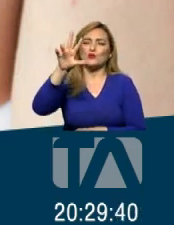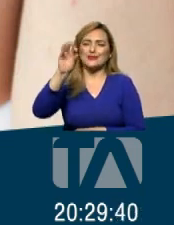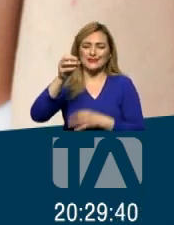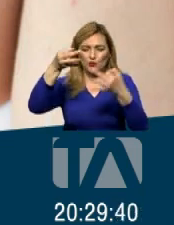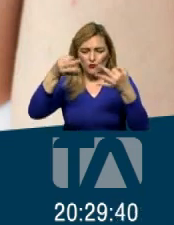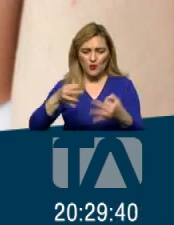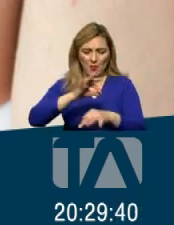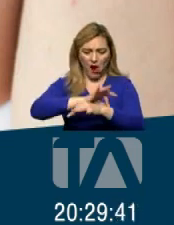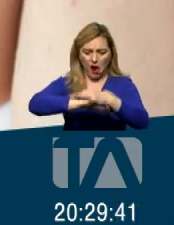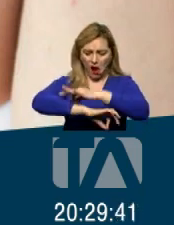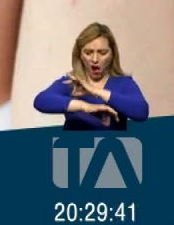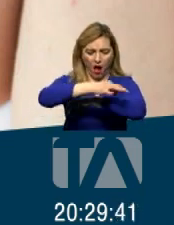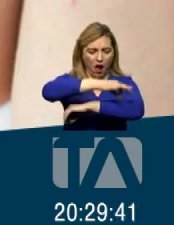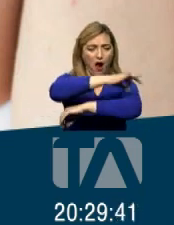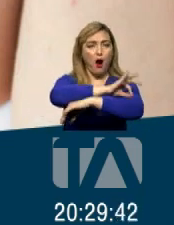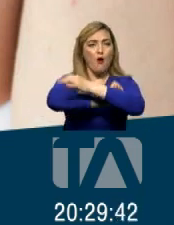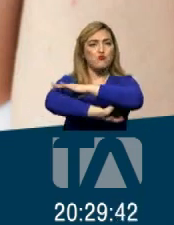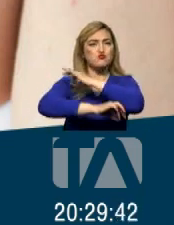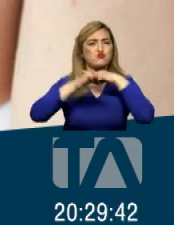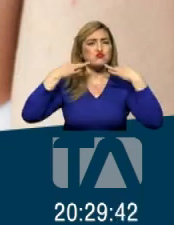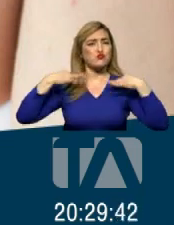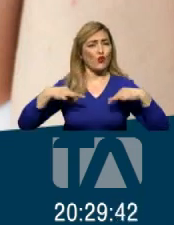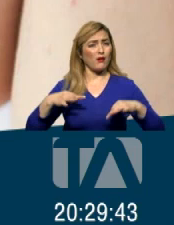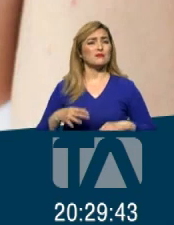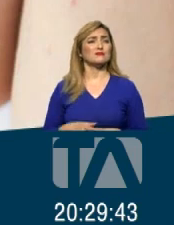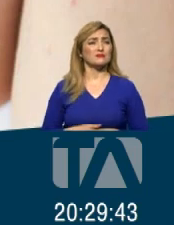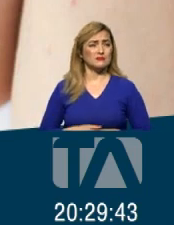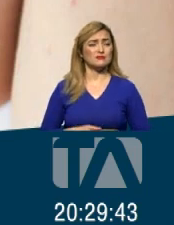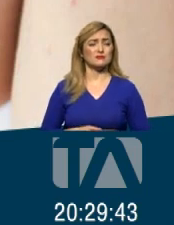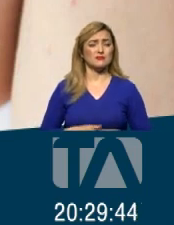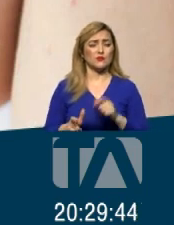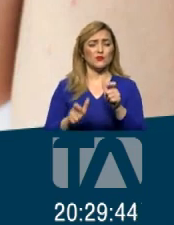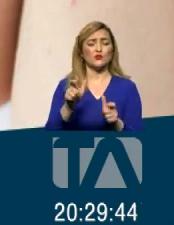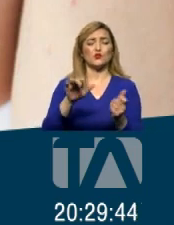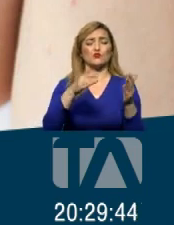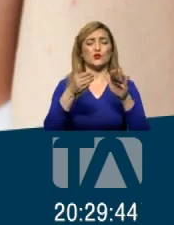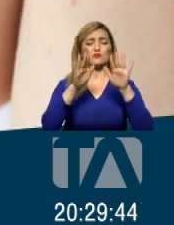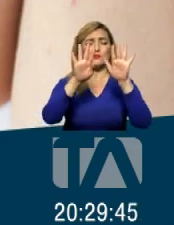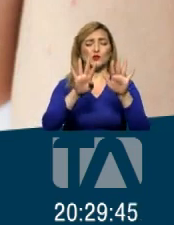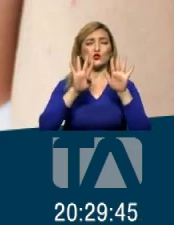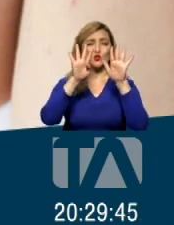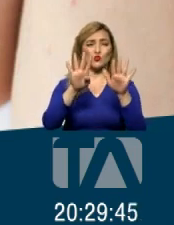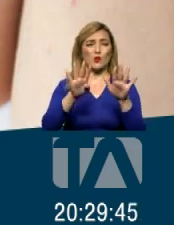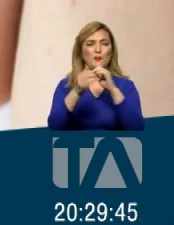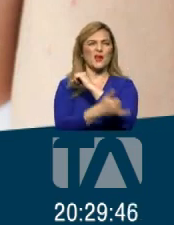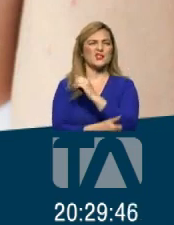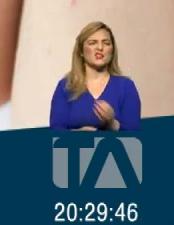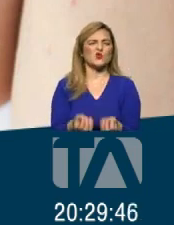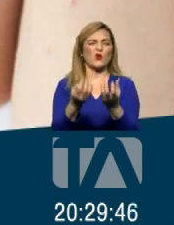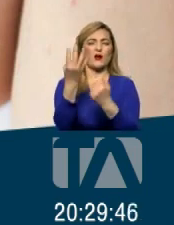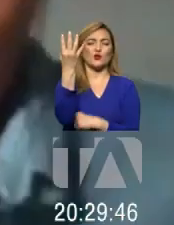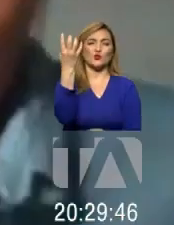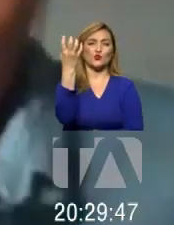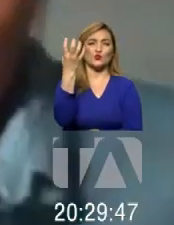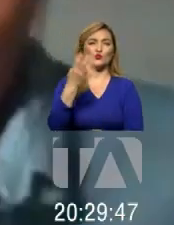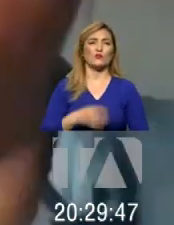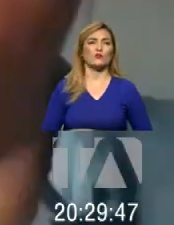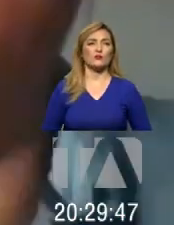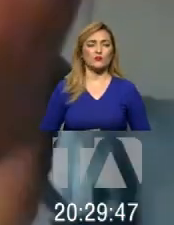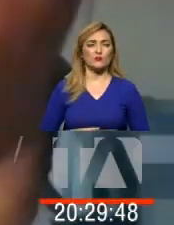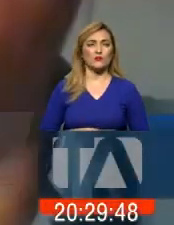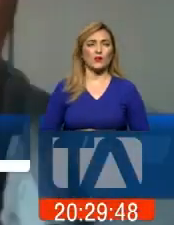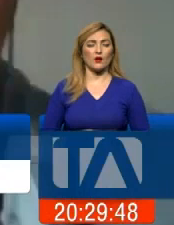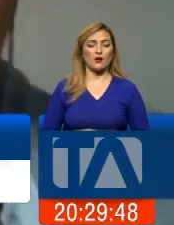20.430 casos confirmados de sarampión, incluidas 19 muertes en 14 países de la región. Es una